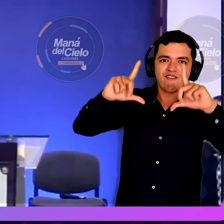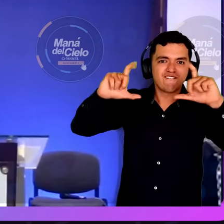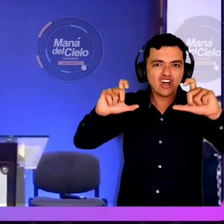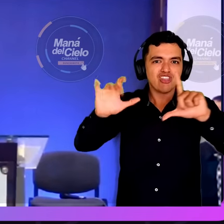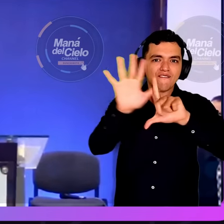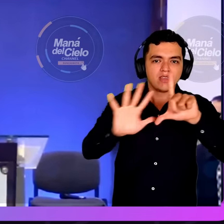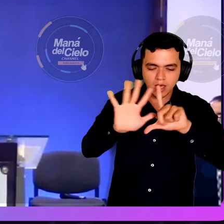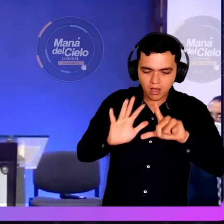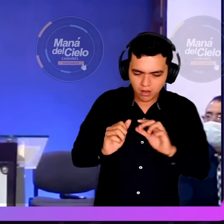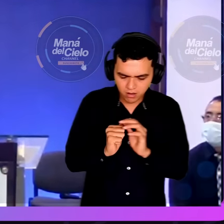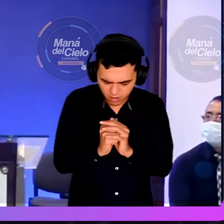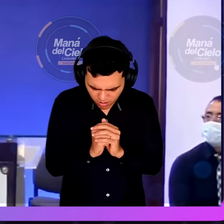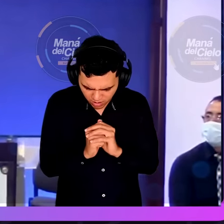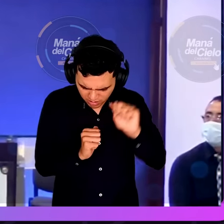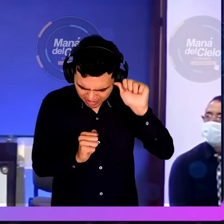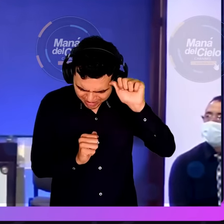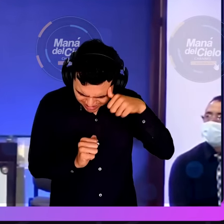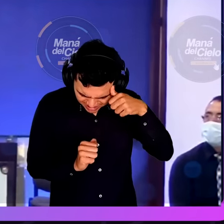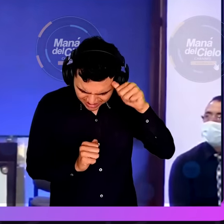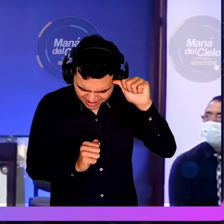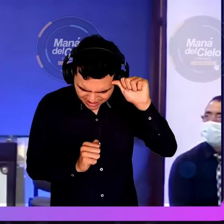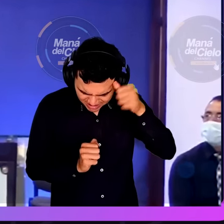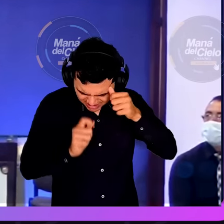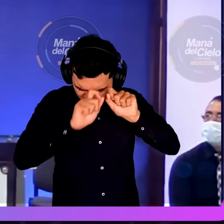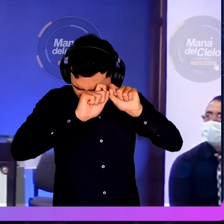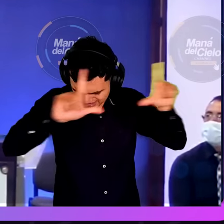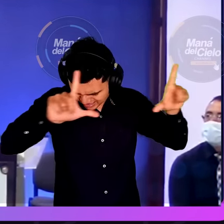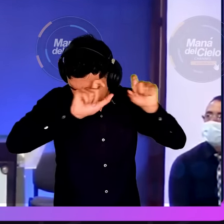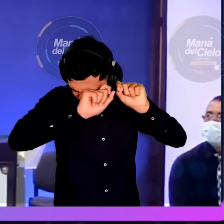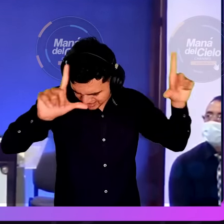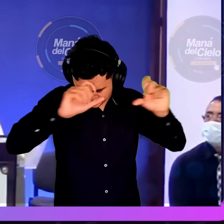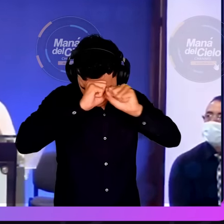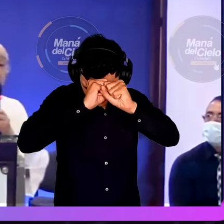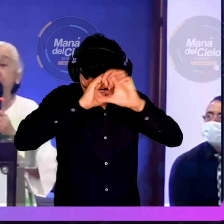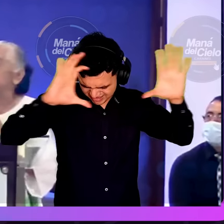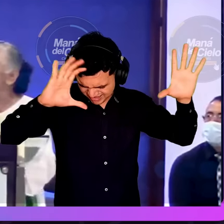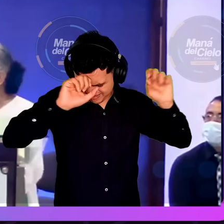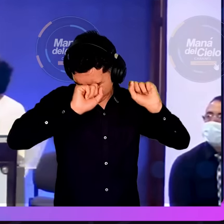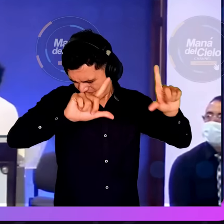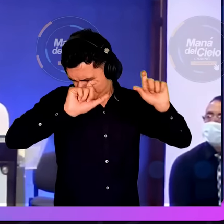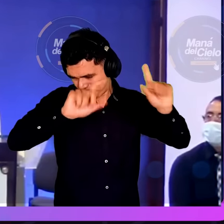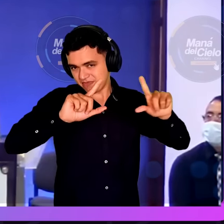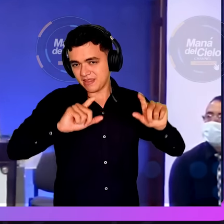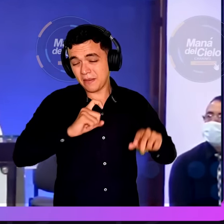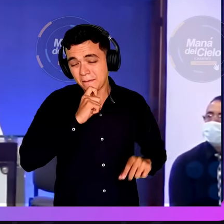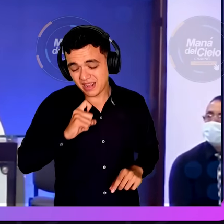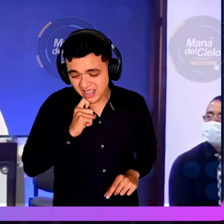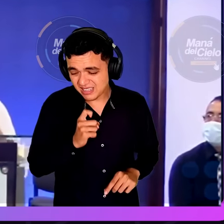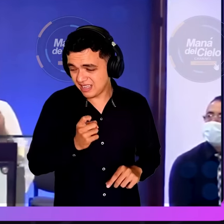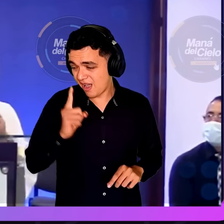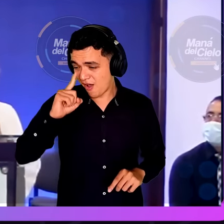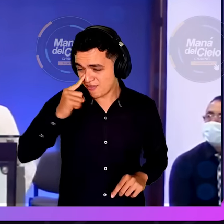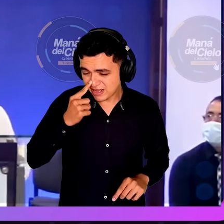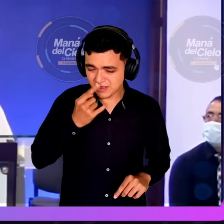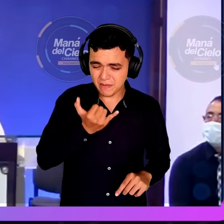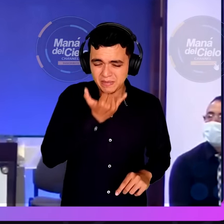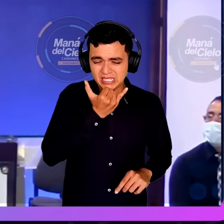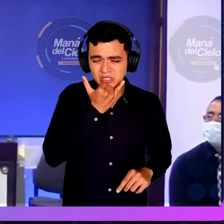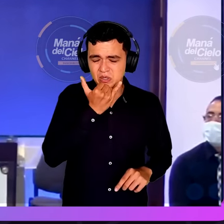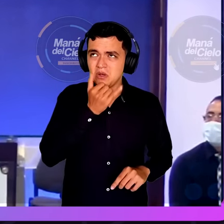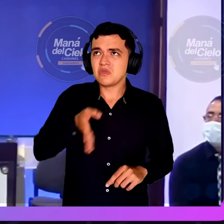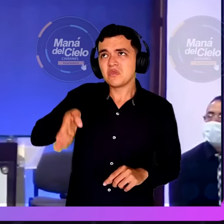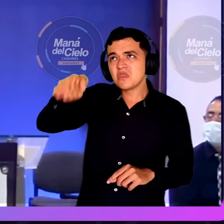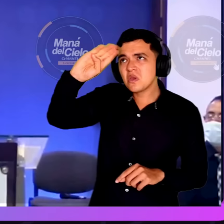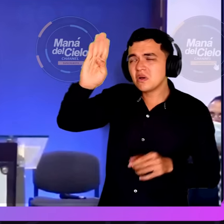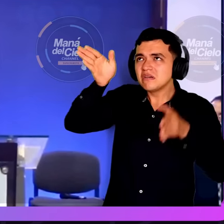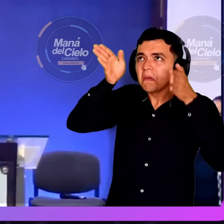le trae la imagen de esto, le trae la imagen, porque el diablo no le importa que usted se arrodille una hora, dos horas, lo que le importa es que usted no se concentre, es que su mente esté llena de basura. Entonces